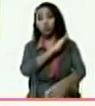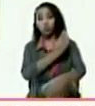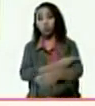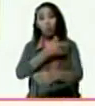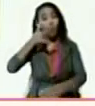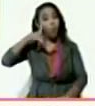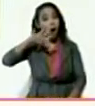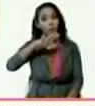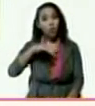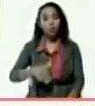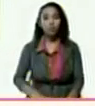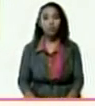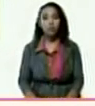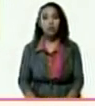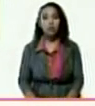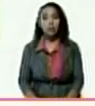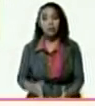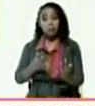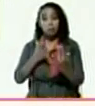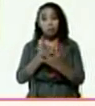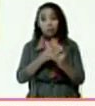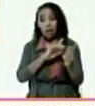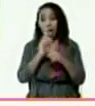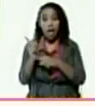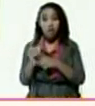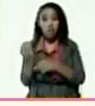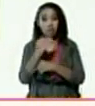fortalecer al pueblo. Y entre ellos, bueno,